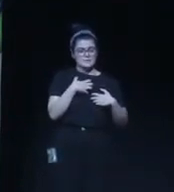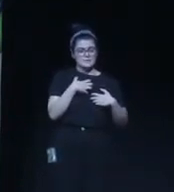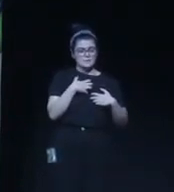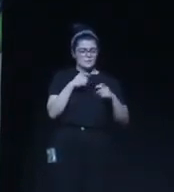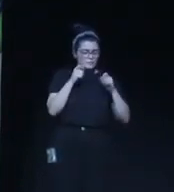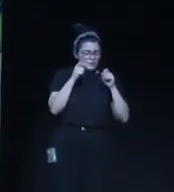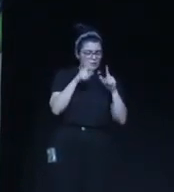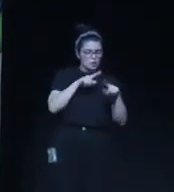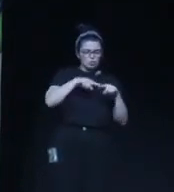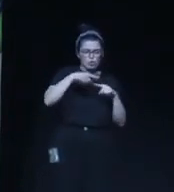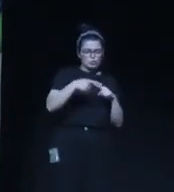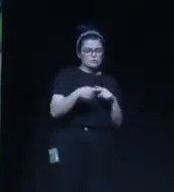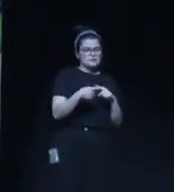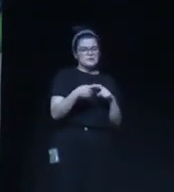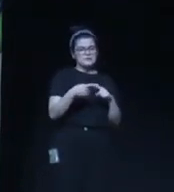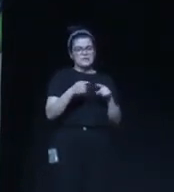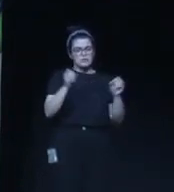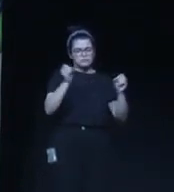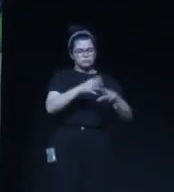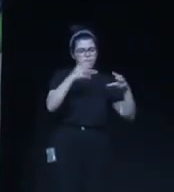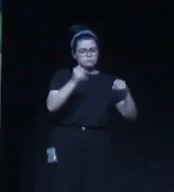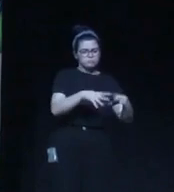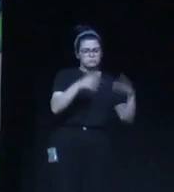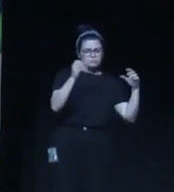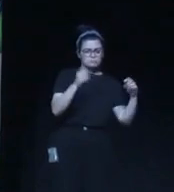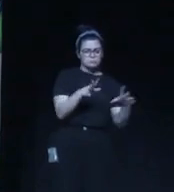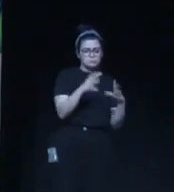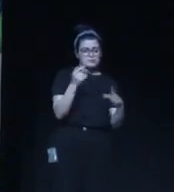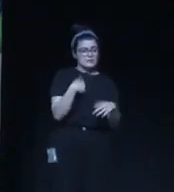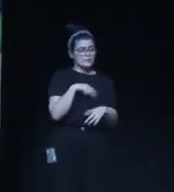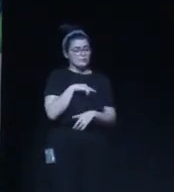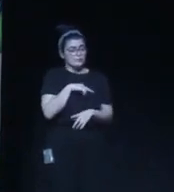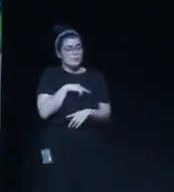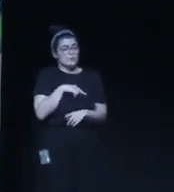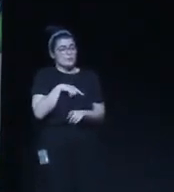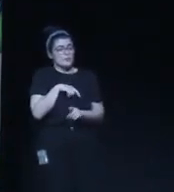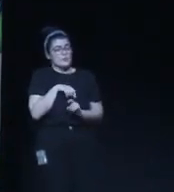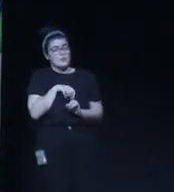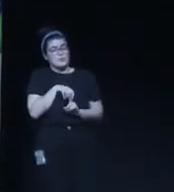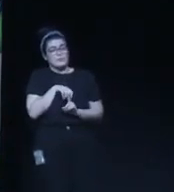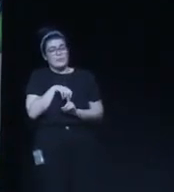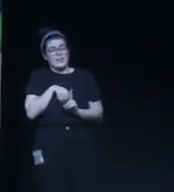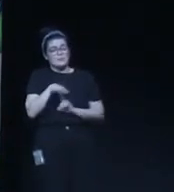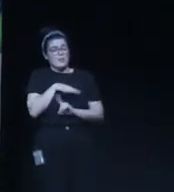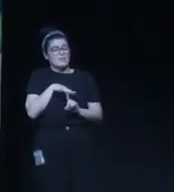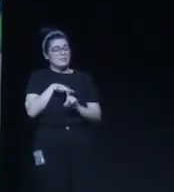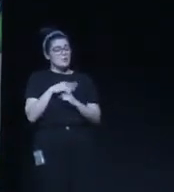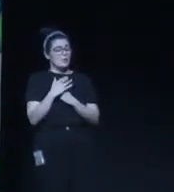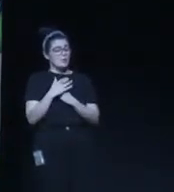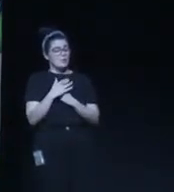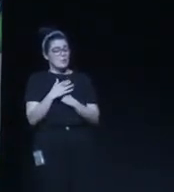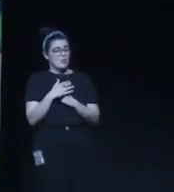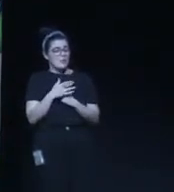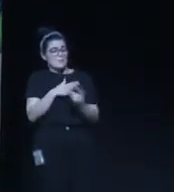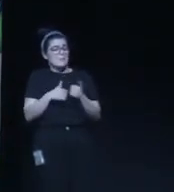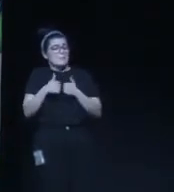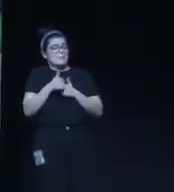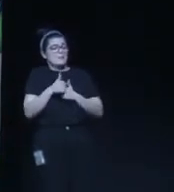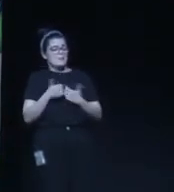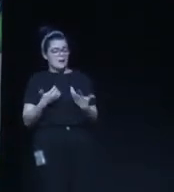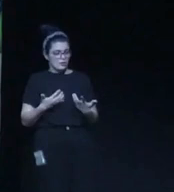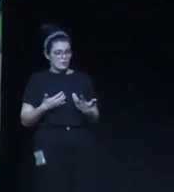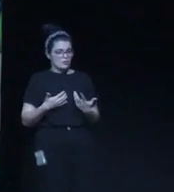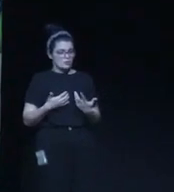con explosiones. Creo que, como comentaba la otra compañera, una ley como la ley Tapia supone normalizar el concepto